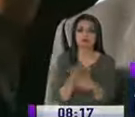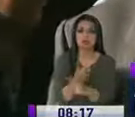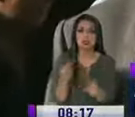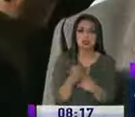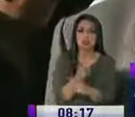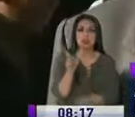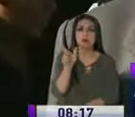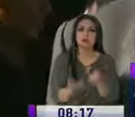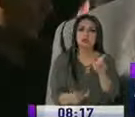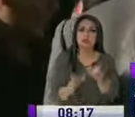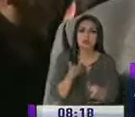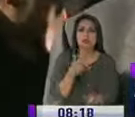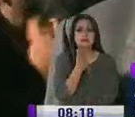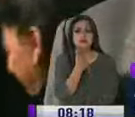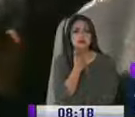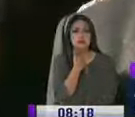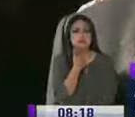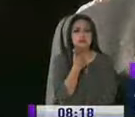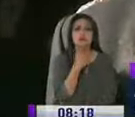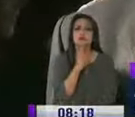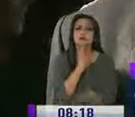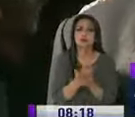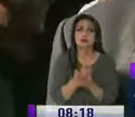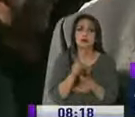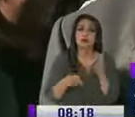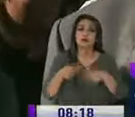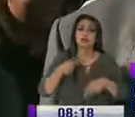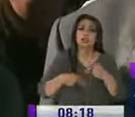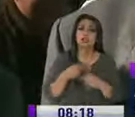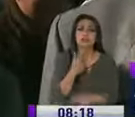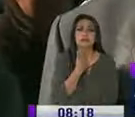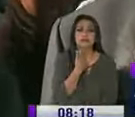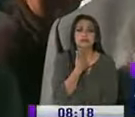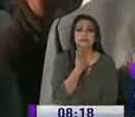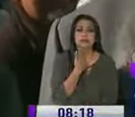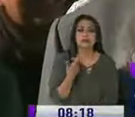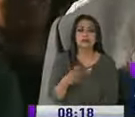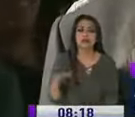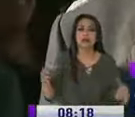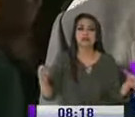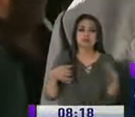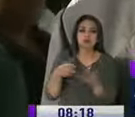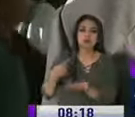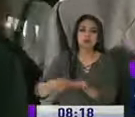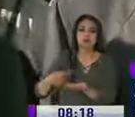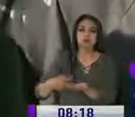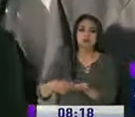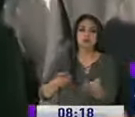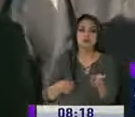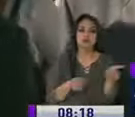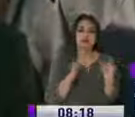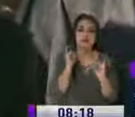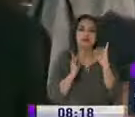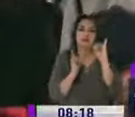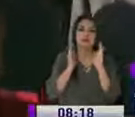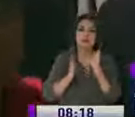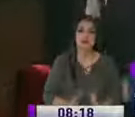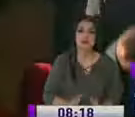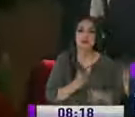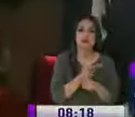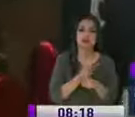la gente fluye muy poco y se han dañado los negocios, nos hemos reunido. Y conjuntamente con la señorita concejala Daniela Chacón hemos